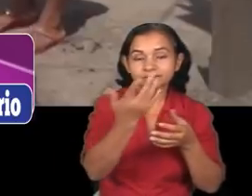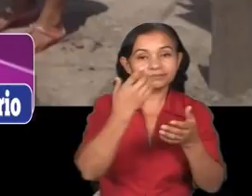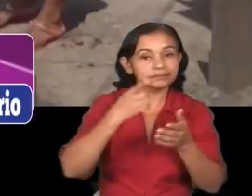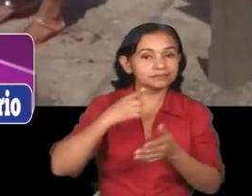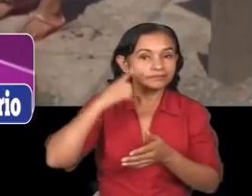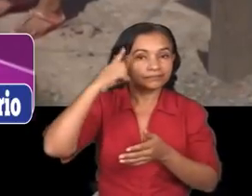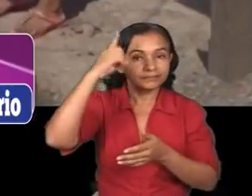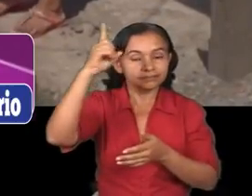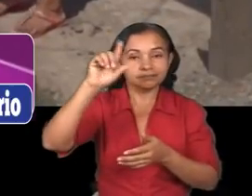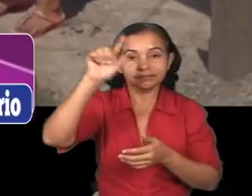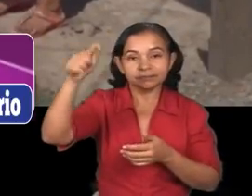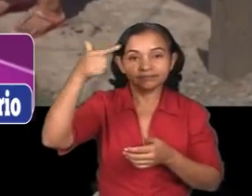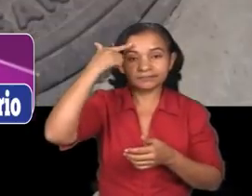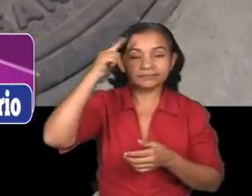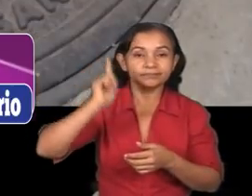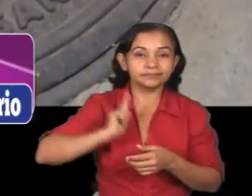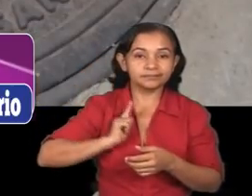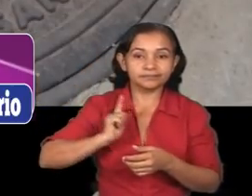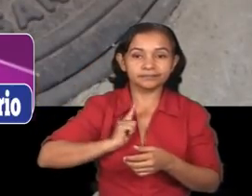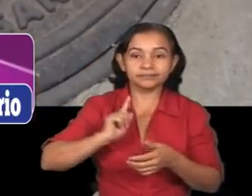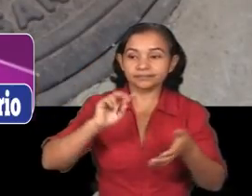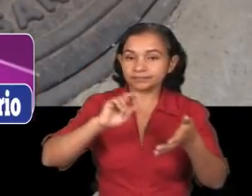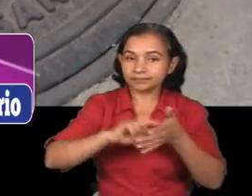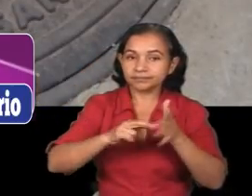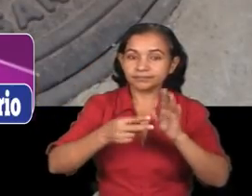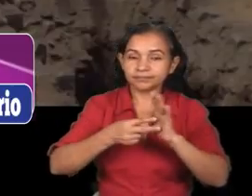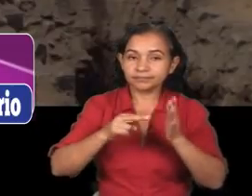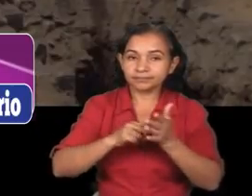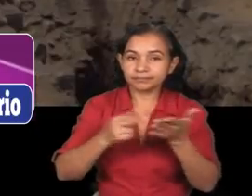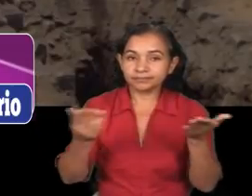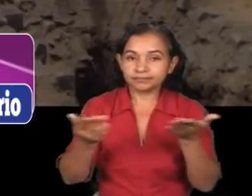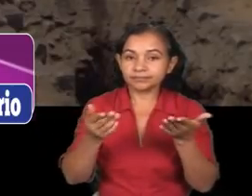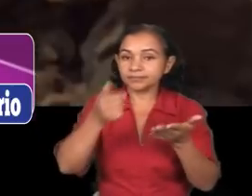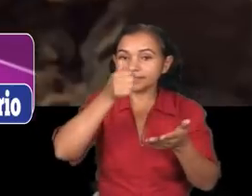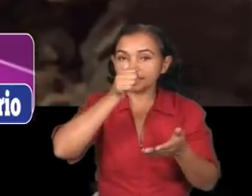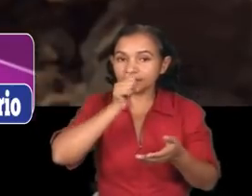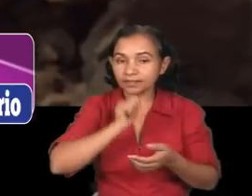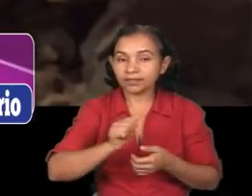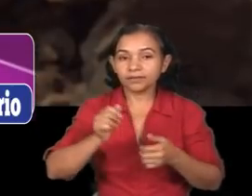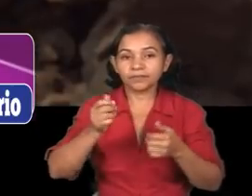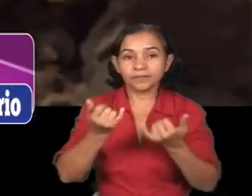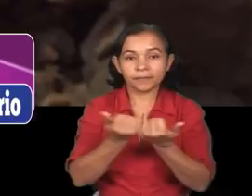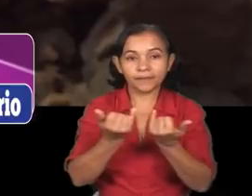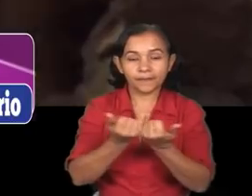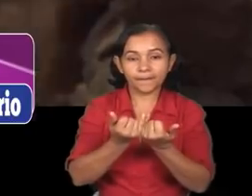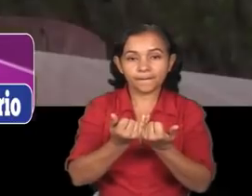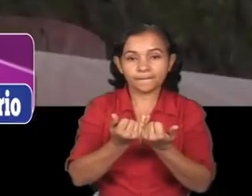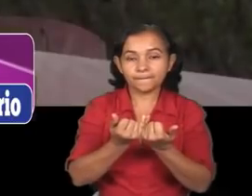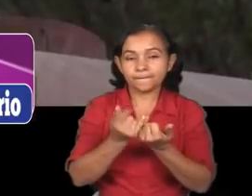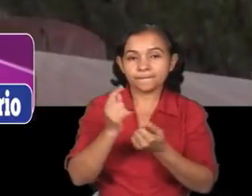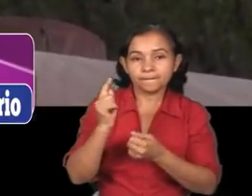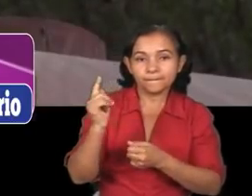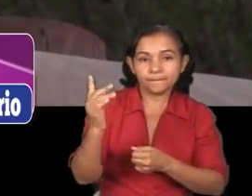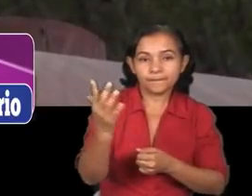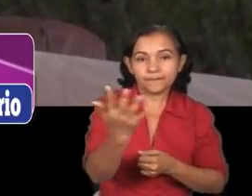que trae nuestro gobierno y por ende, además del agua potable per se y el alcantarillado sanitario, todo